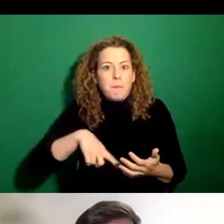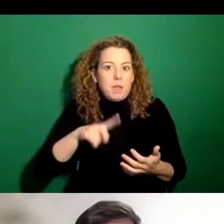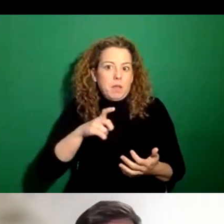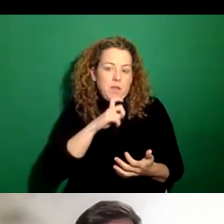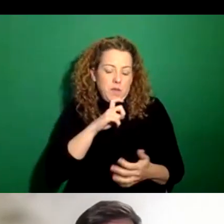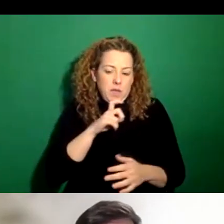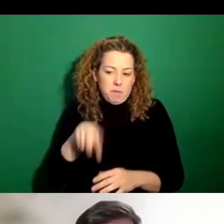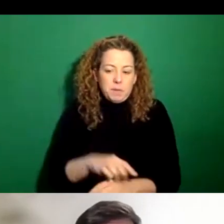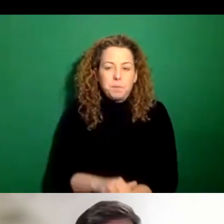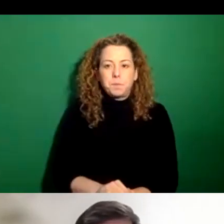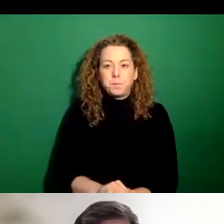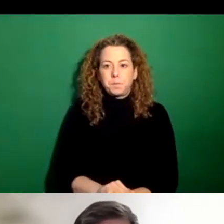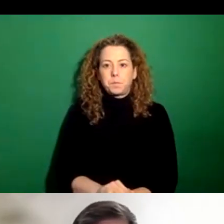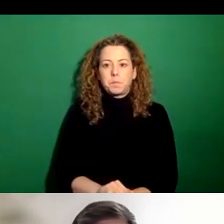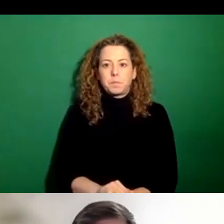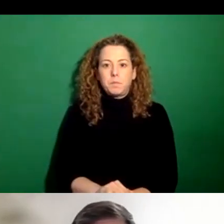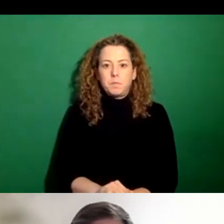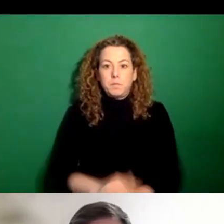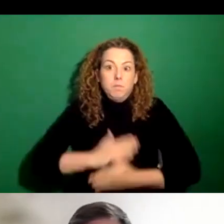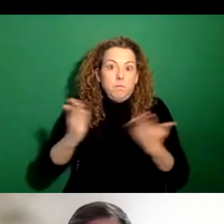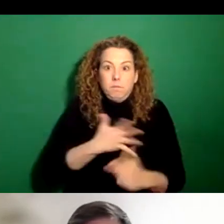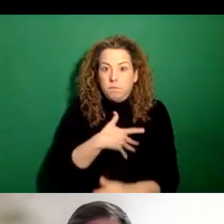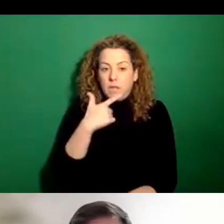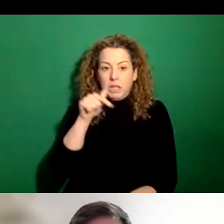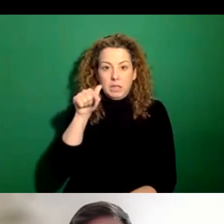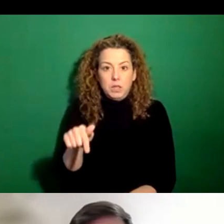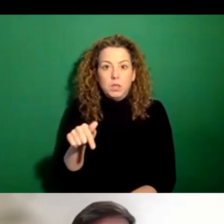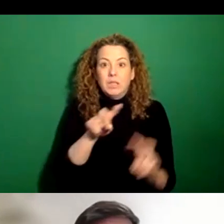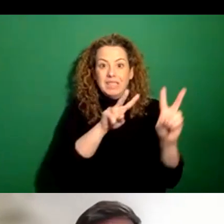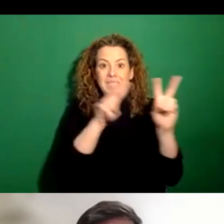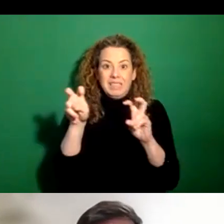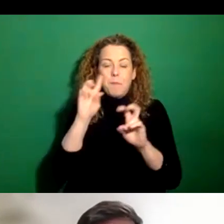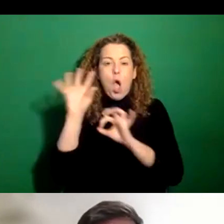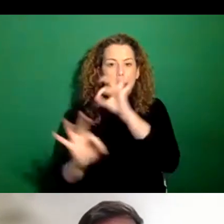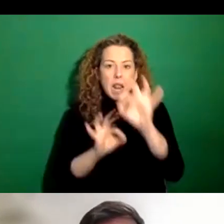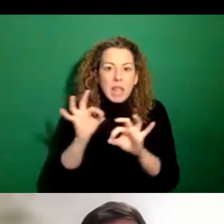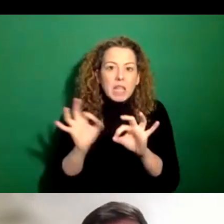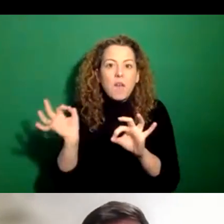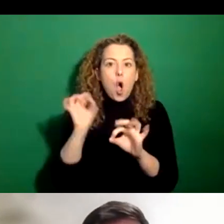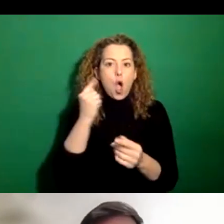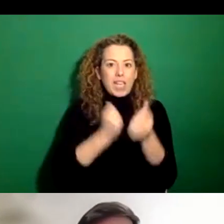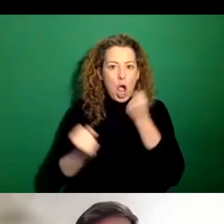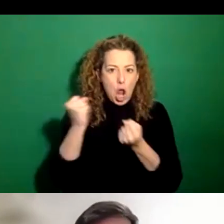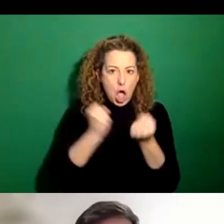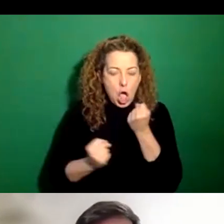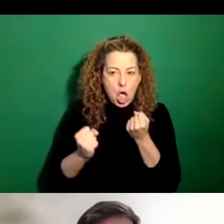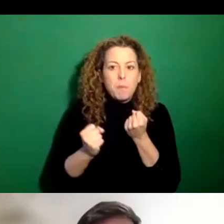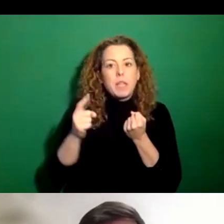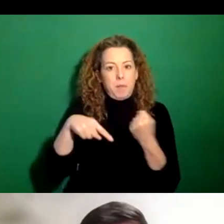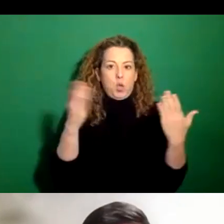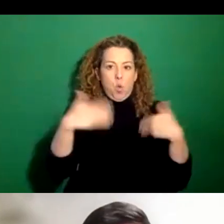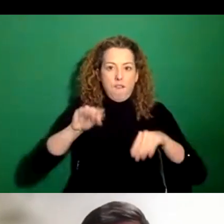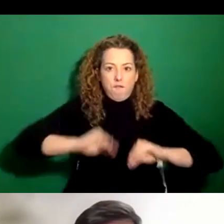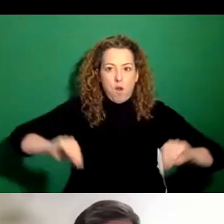complicaciones. Pero básicamente entiendo que es eso, son cuestiones organizativas o económicas, y de falta de